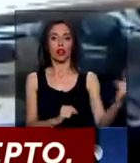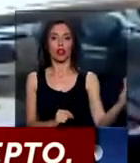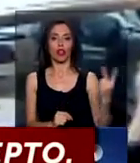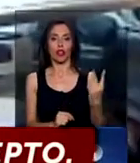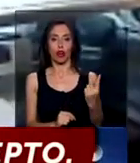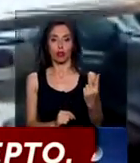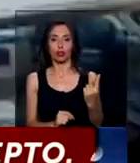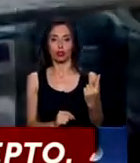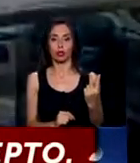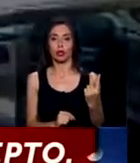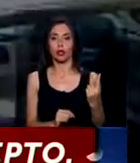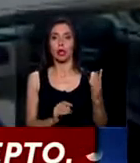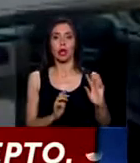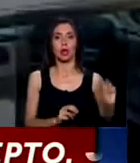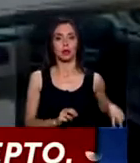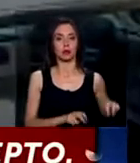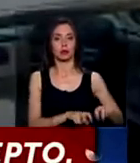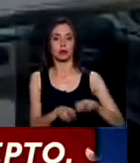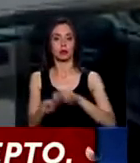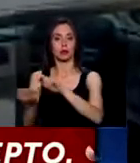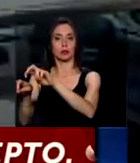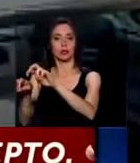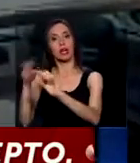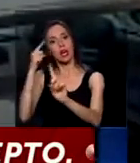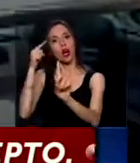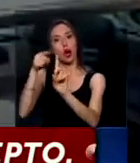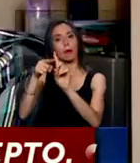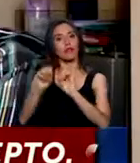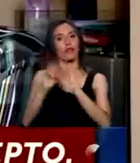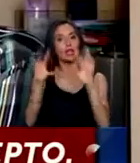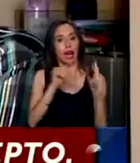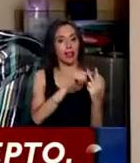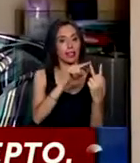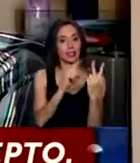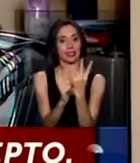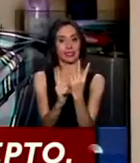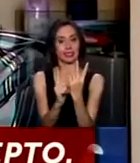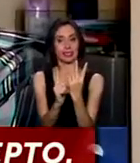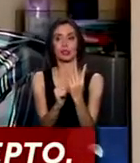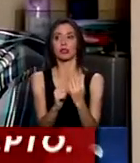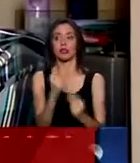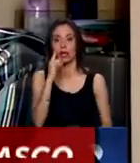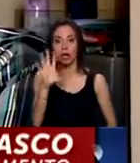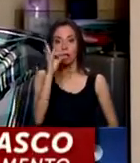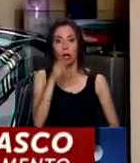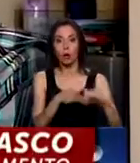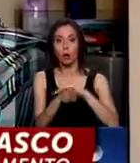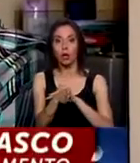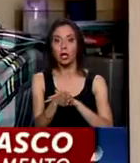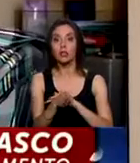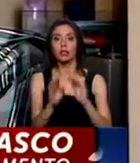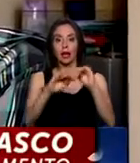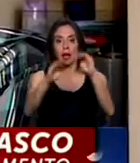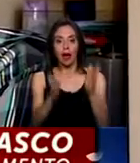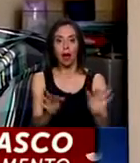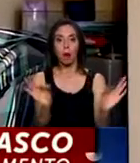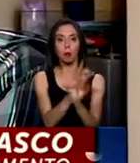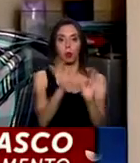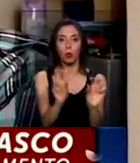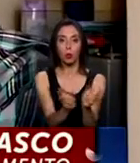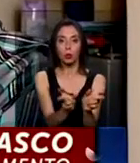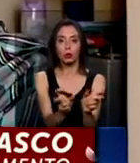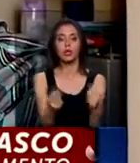ni siquiera se detienen. Tienen ya su objetivo claro. Y me percaté que me habían robado equipos de música, me habían robado